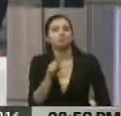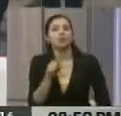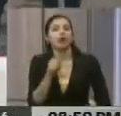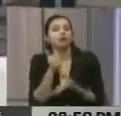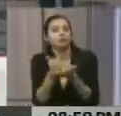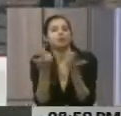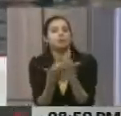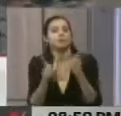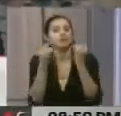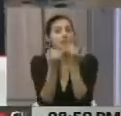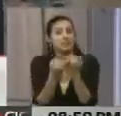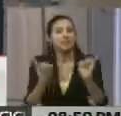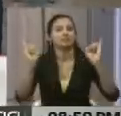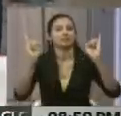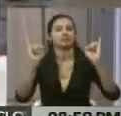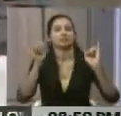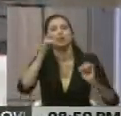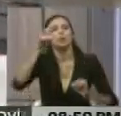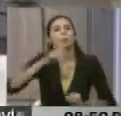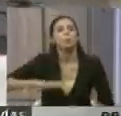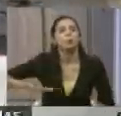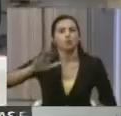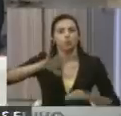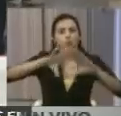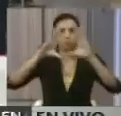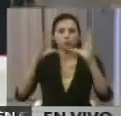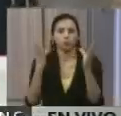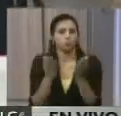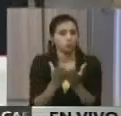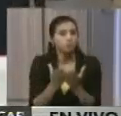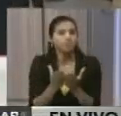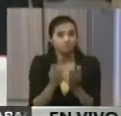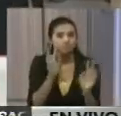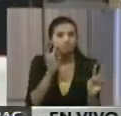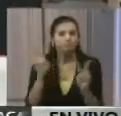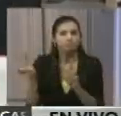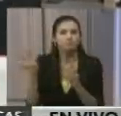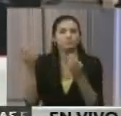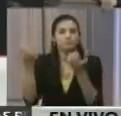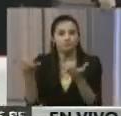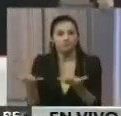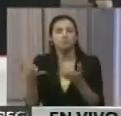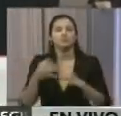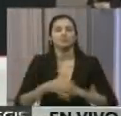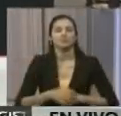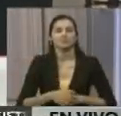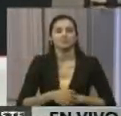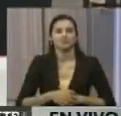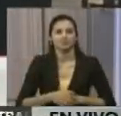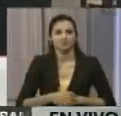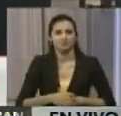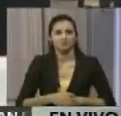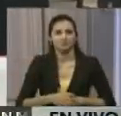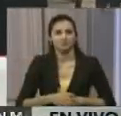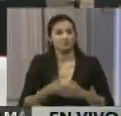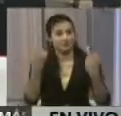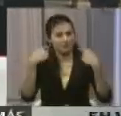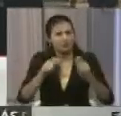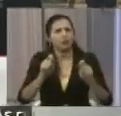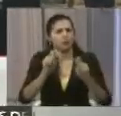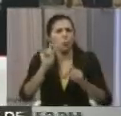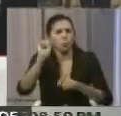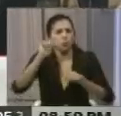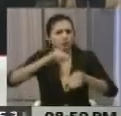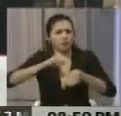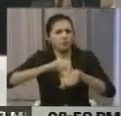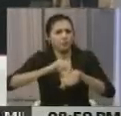liberación, independencia soberana de los pueblos. Es lo que ustedes aprecian en imágenes, y nosotros vamos también a tratar en breves